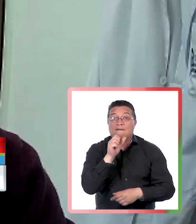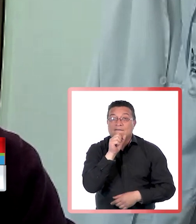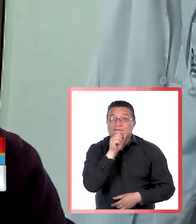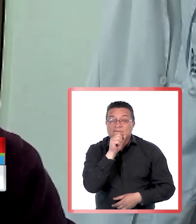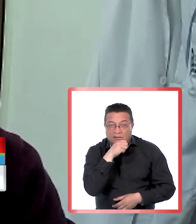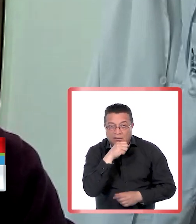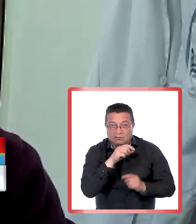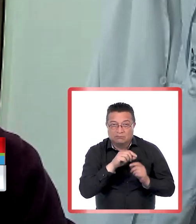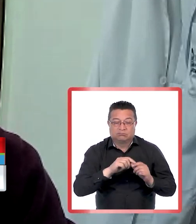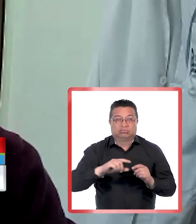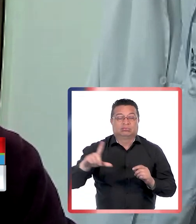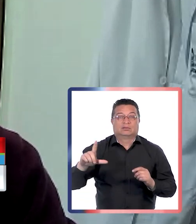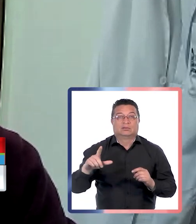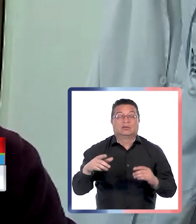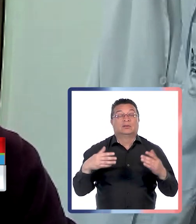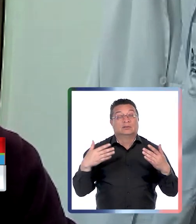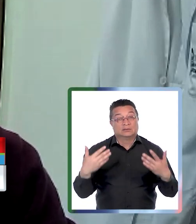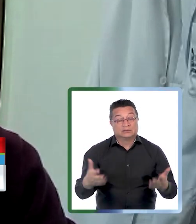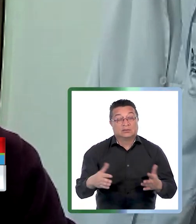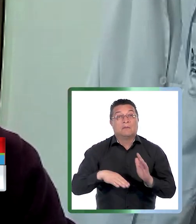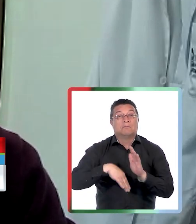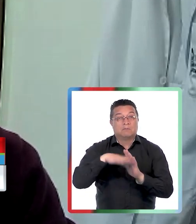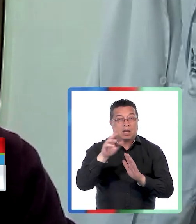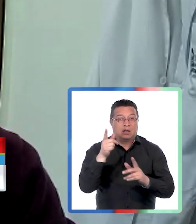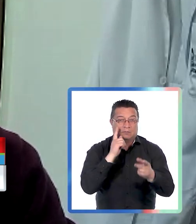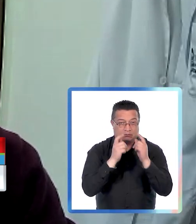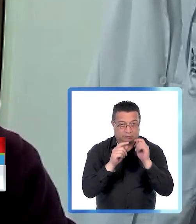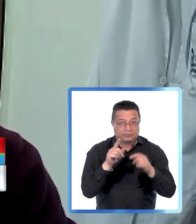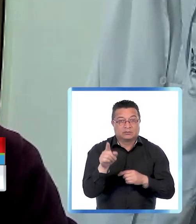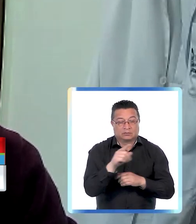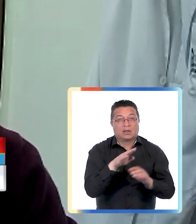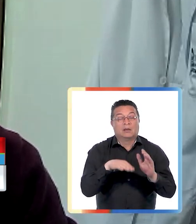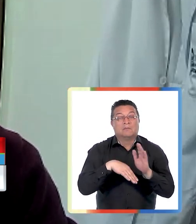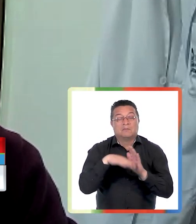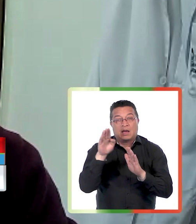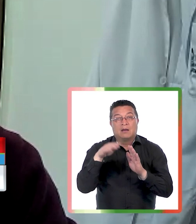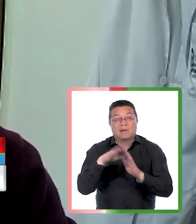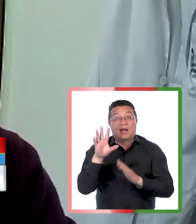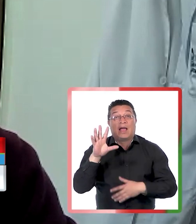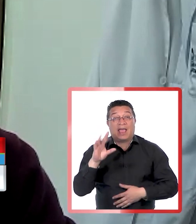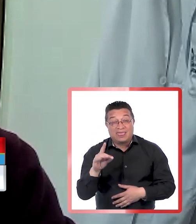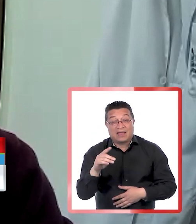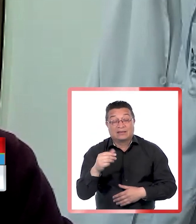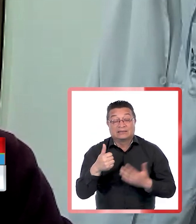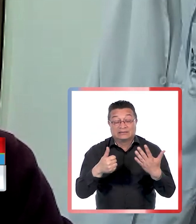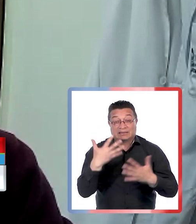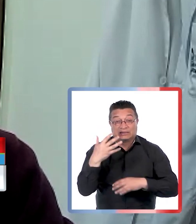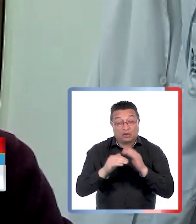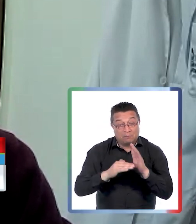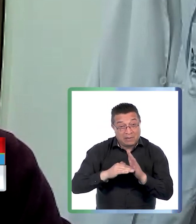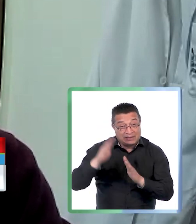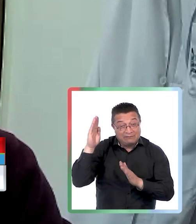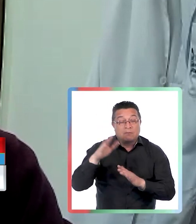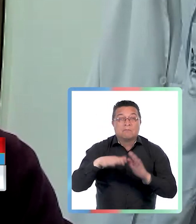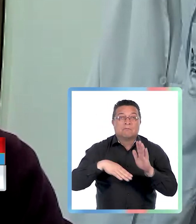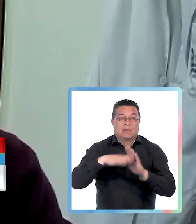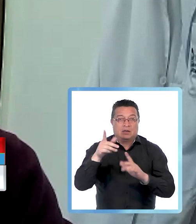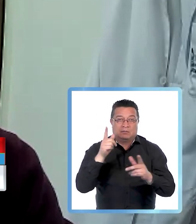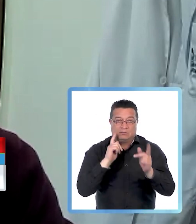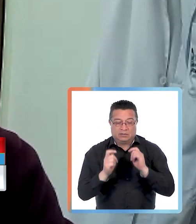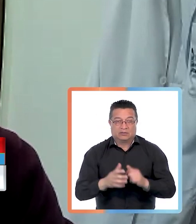está envejeciendo. Entonces hay más riesgo mientras más edad, ¿no? De los 65 para